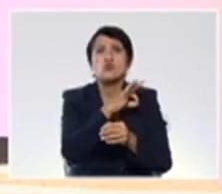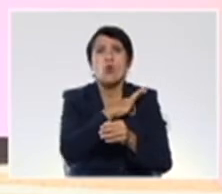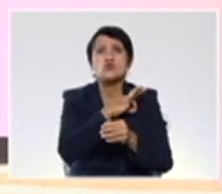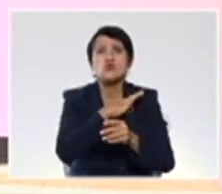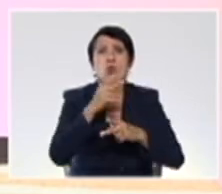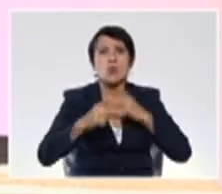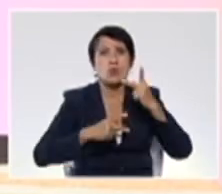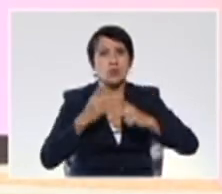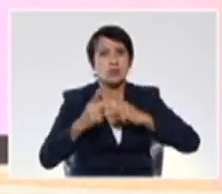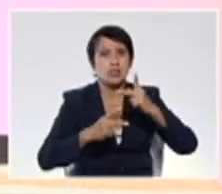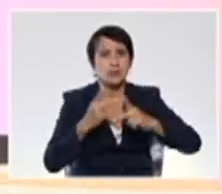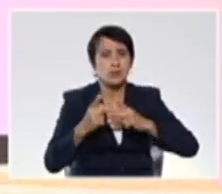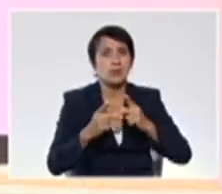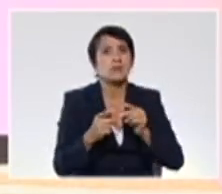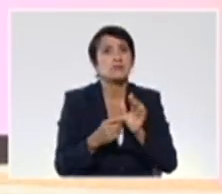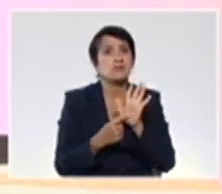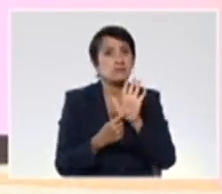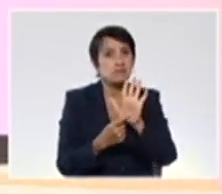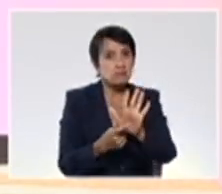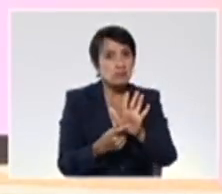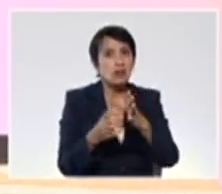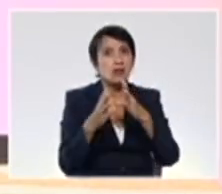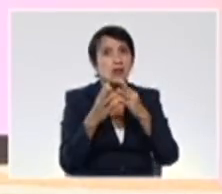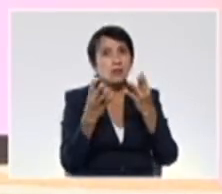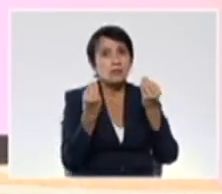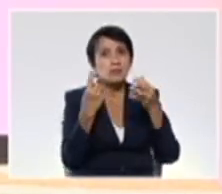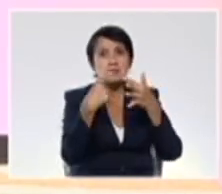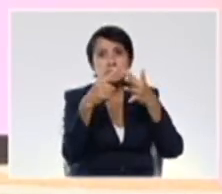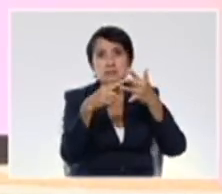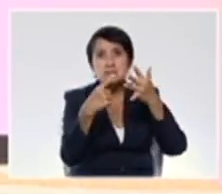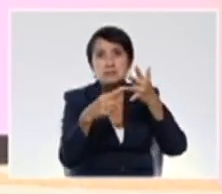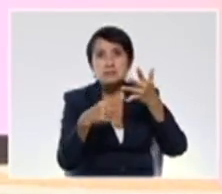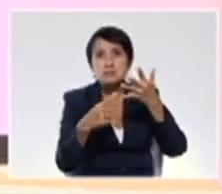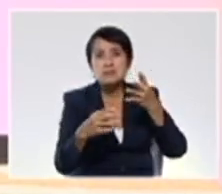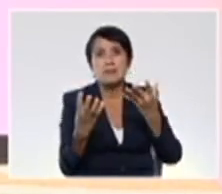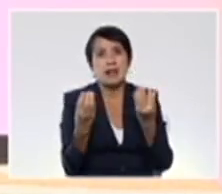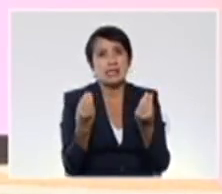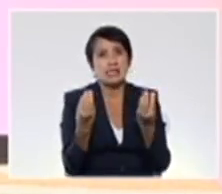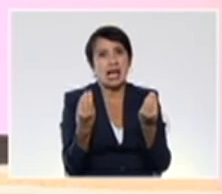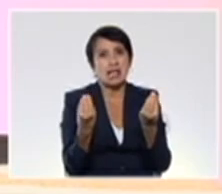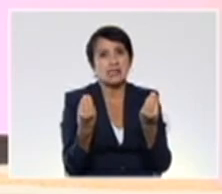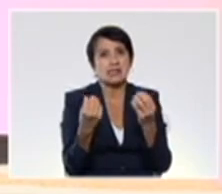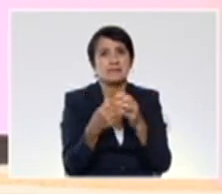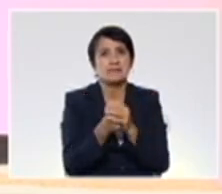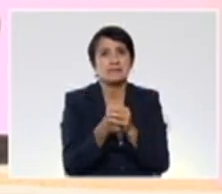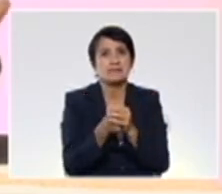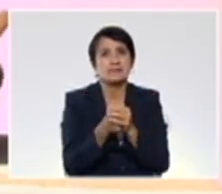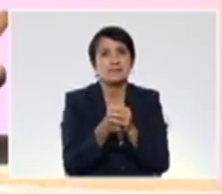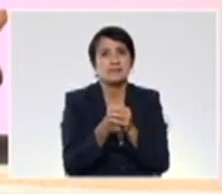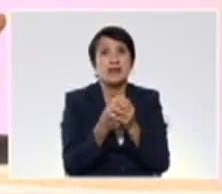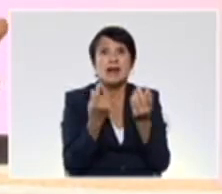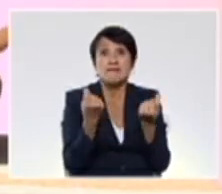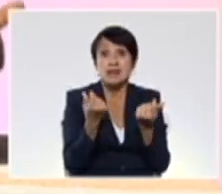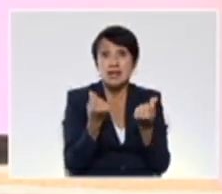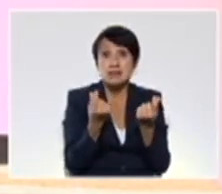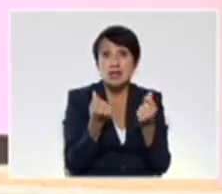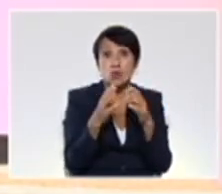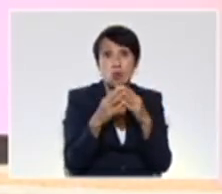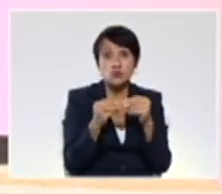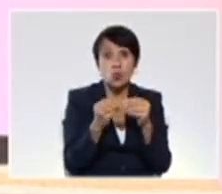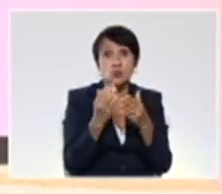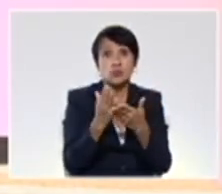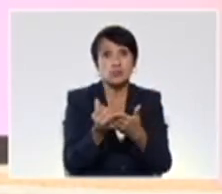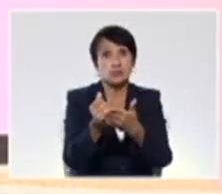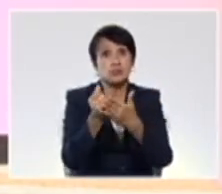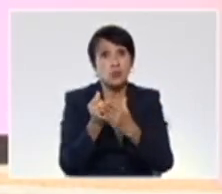socioproductivo. Ahí tenemos una serie de recursos materiales, humanos y hasta financieros que nos pueden